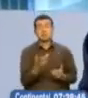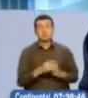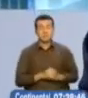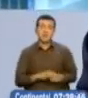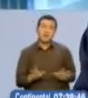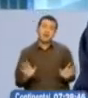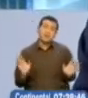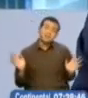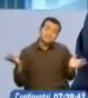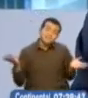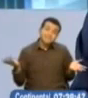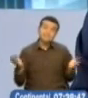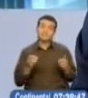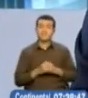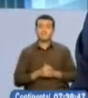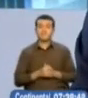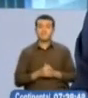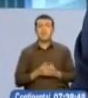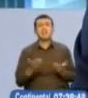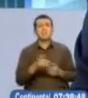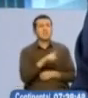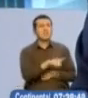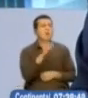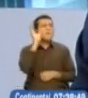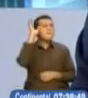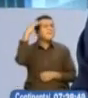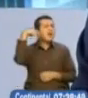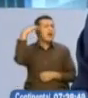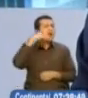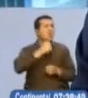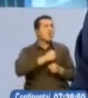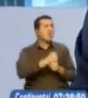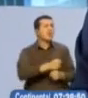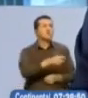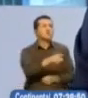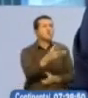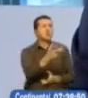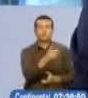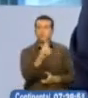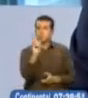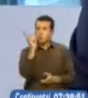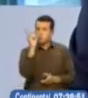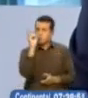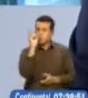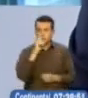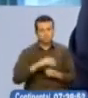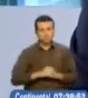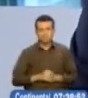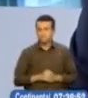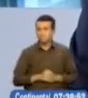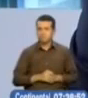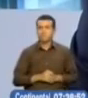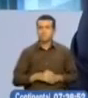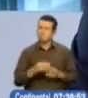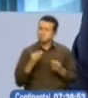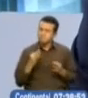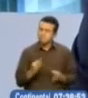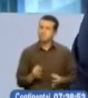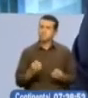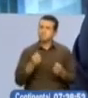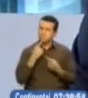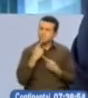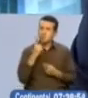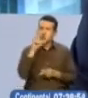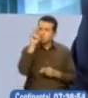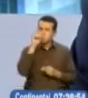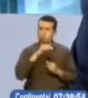ah, es que son vagos y no quieren trabajar. No, señores, no, y me resisto, y no,